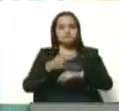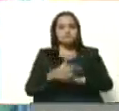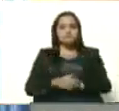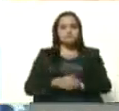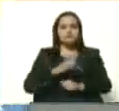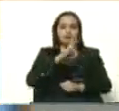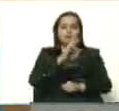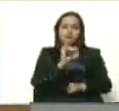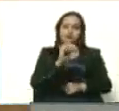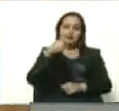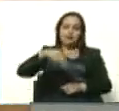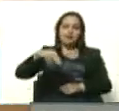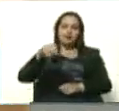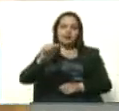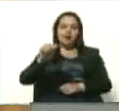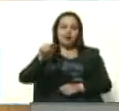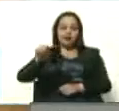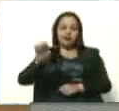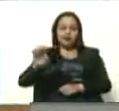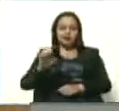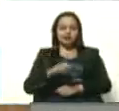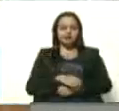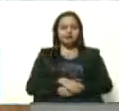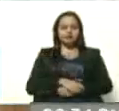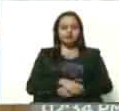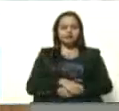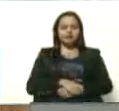Eduardo Piñate.